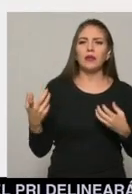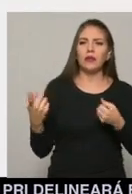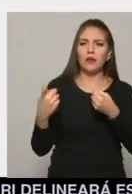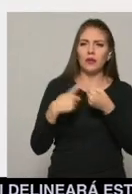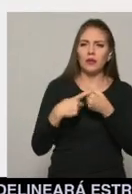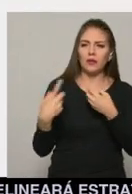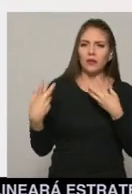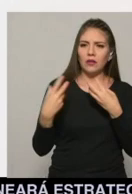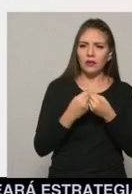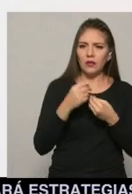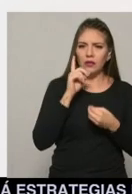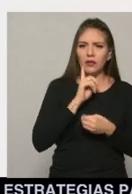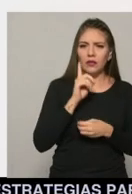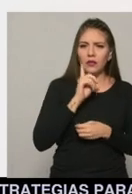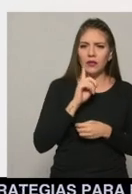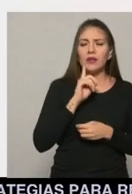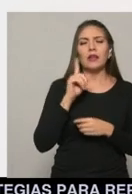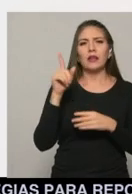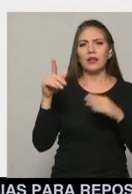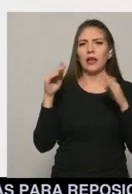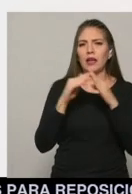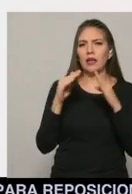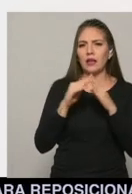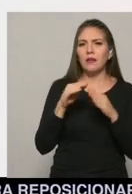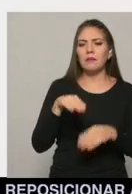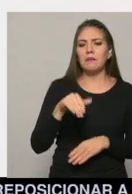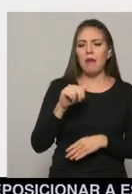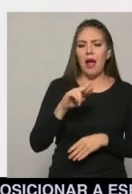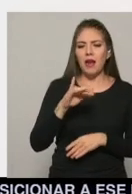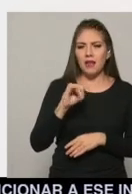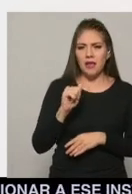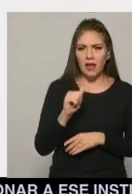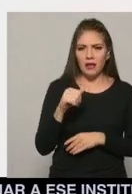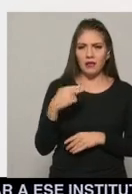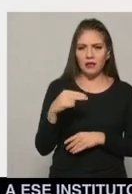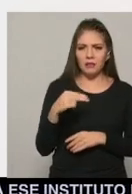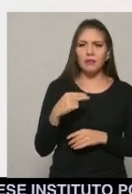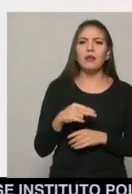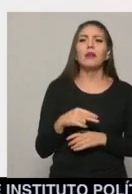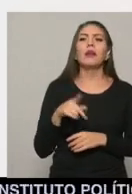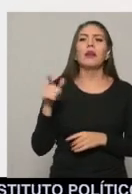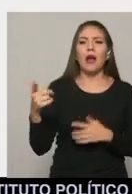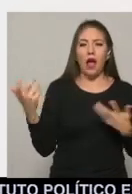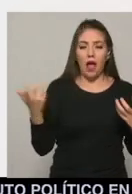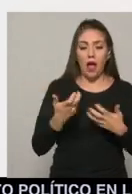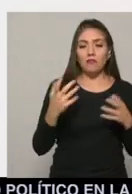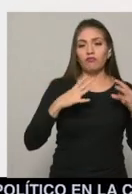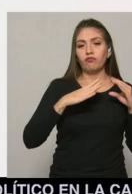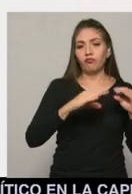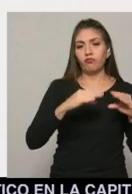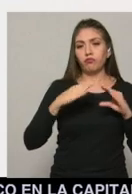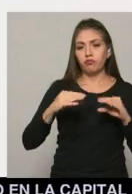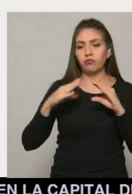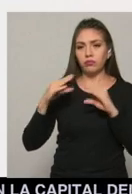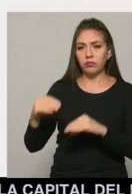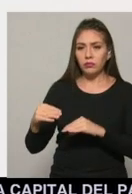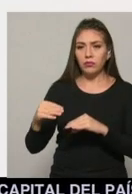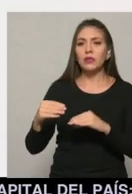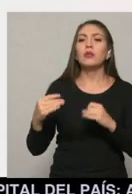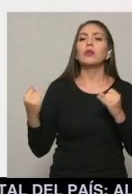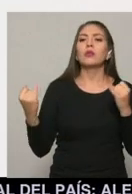chef en jefe de Casona María, se une al proyecto, ella presentará las masterclasses, a la par